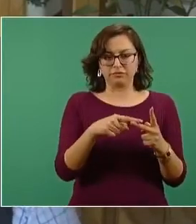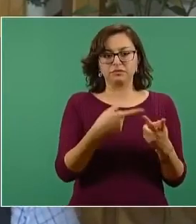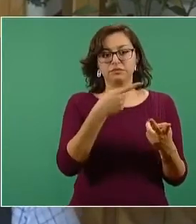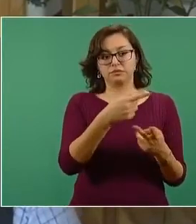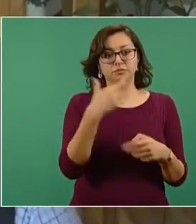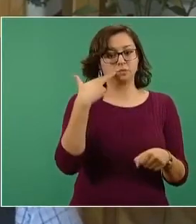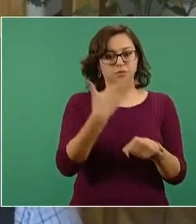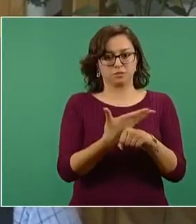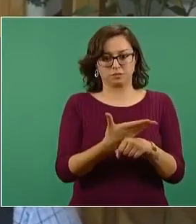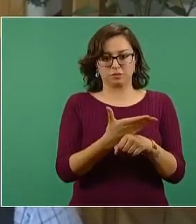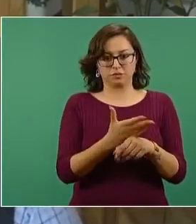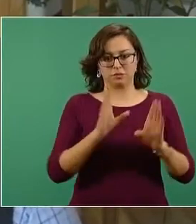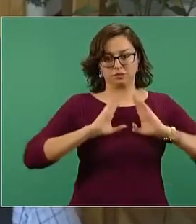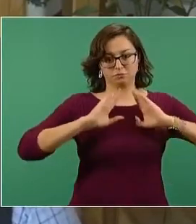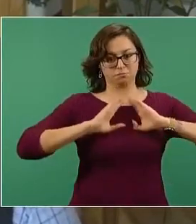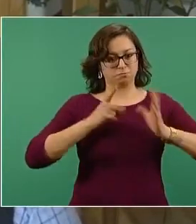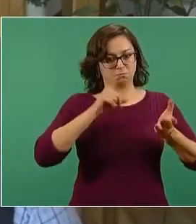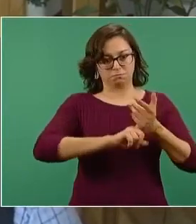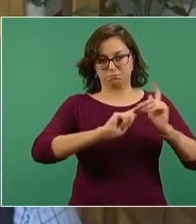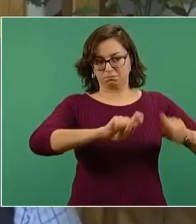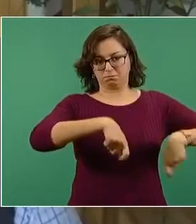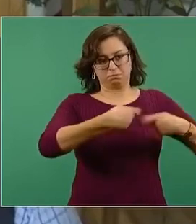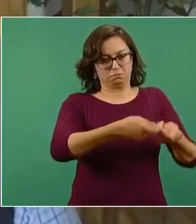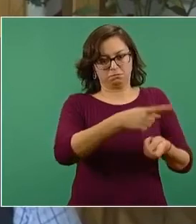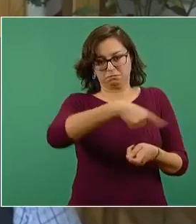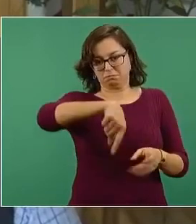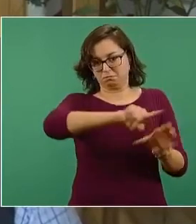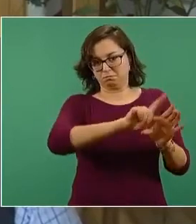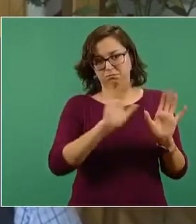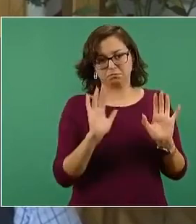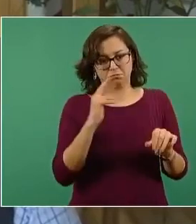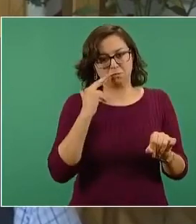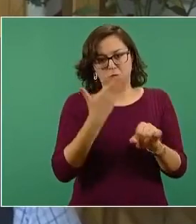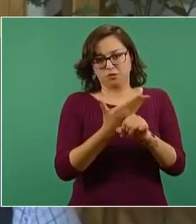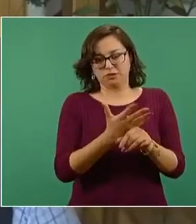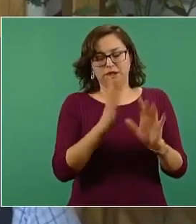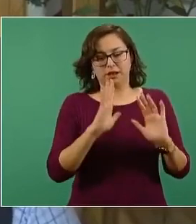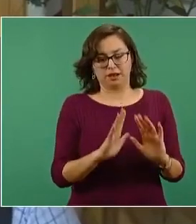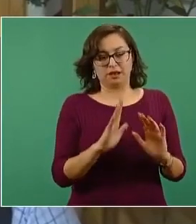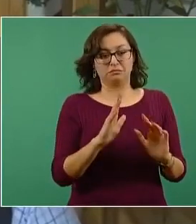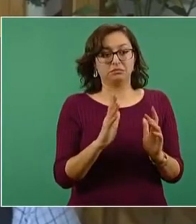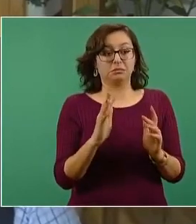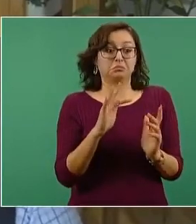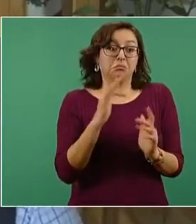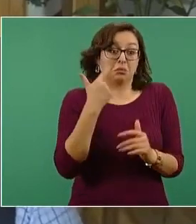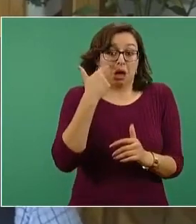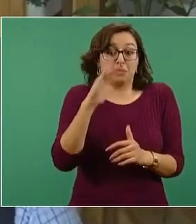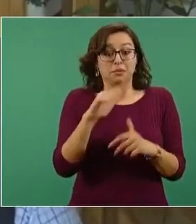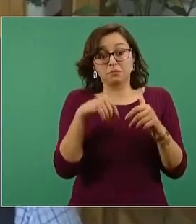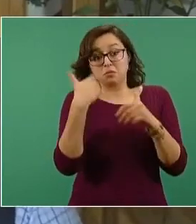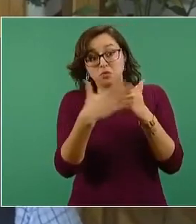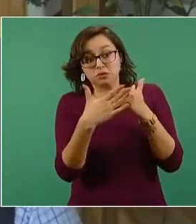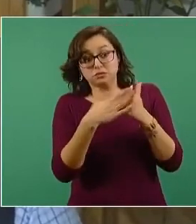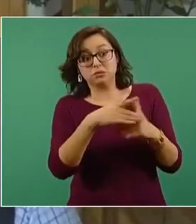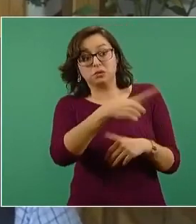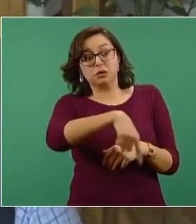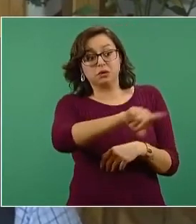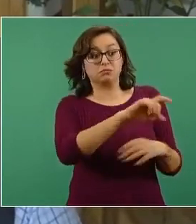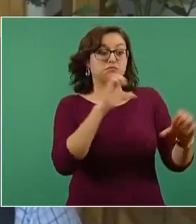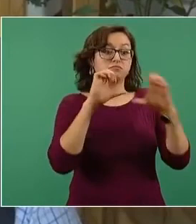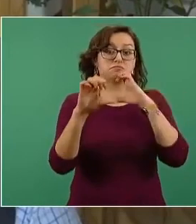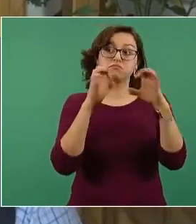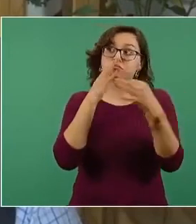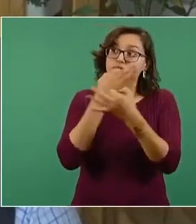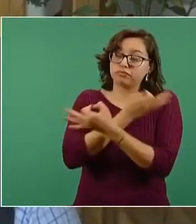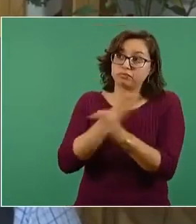a cabo este seguimiento y son los que en algún momento también a través de sus departamentos de comunicación